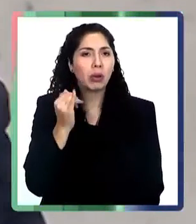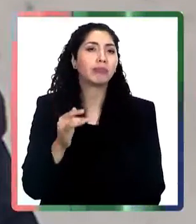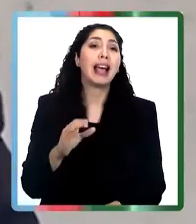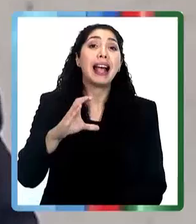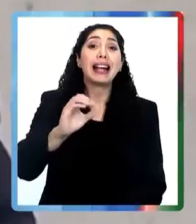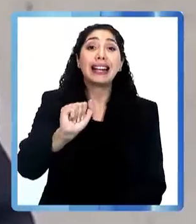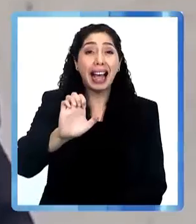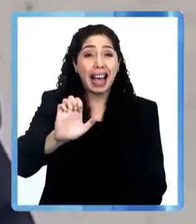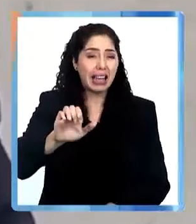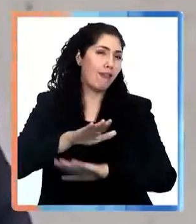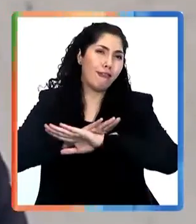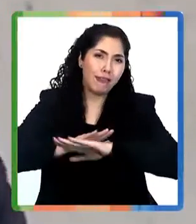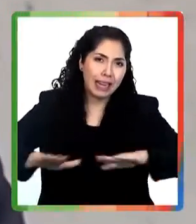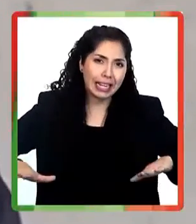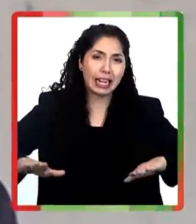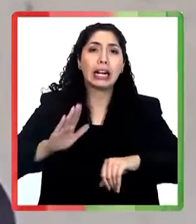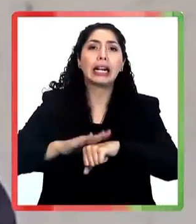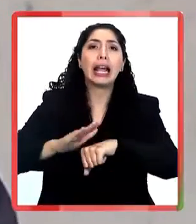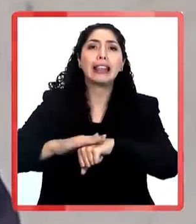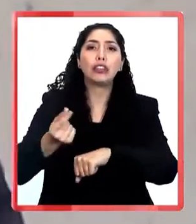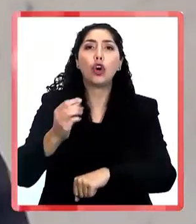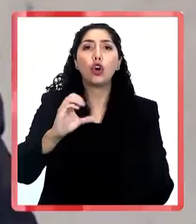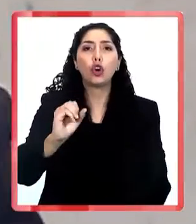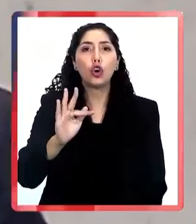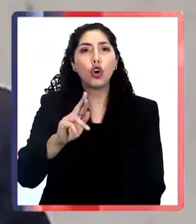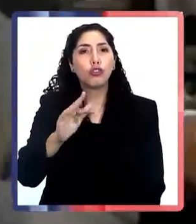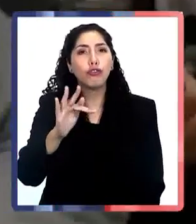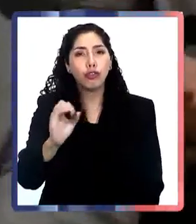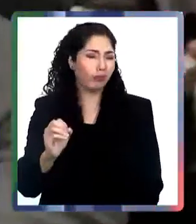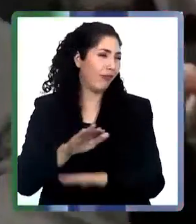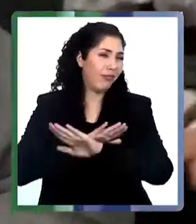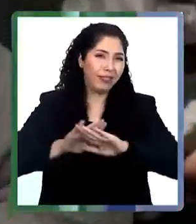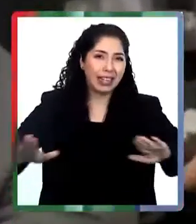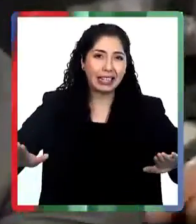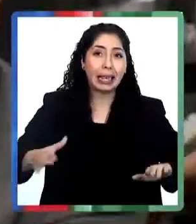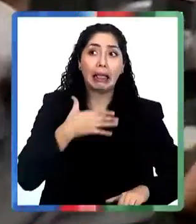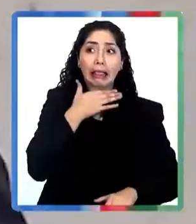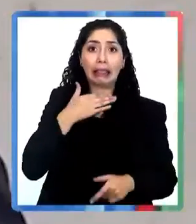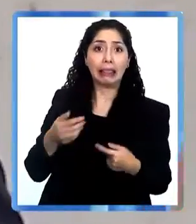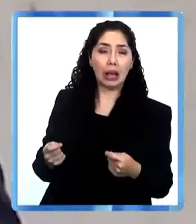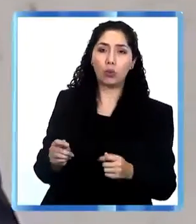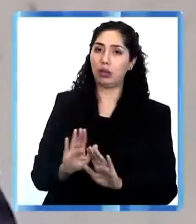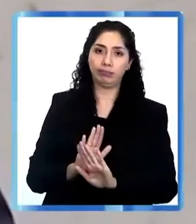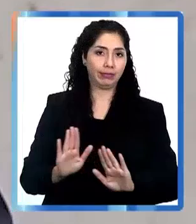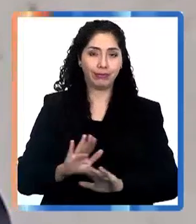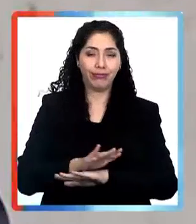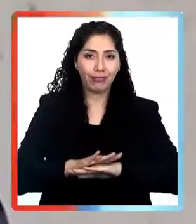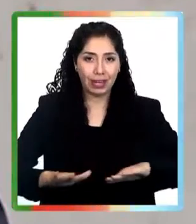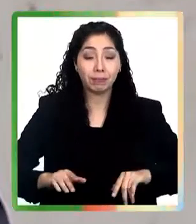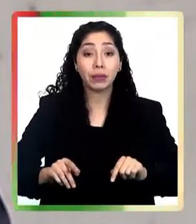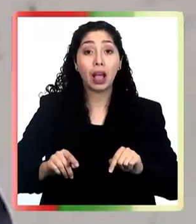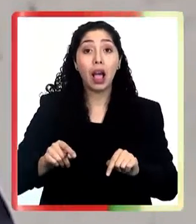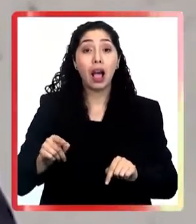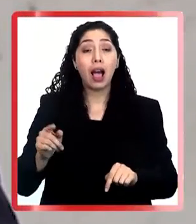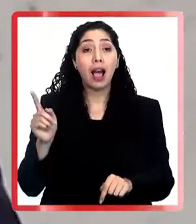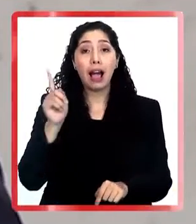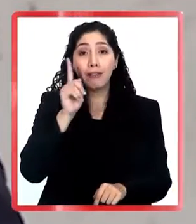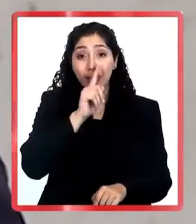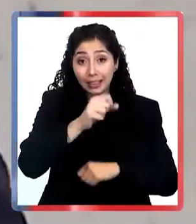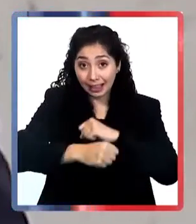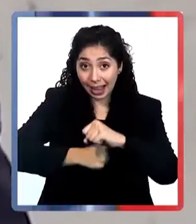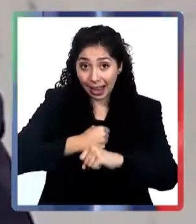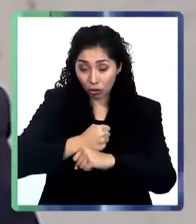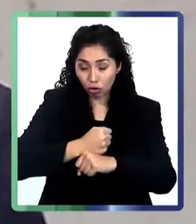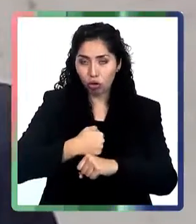solidario los créditos corfo no más deudas por estudiar a fines de este año presentaré